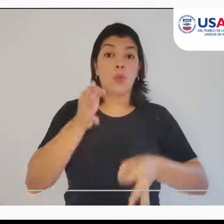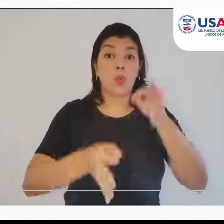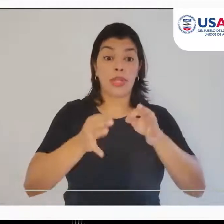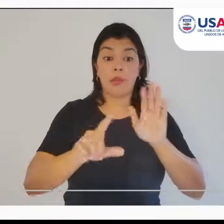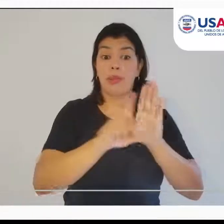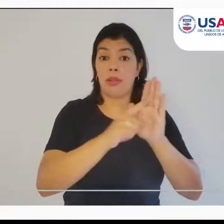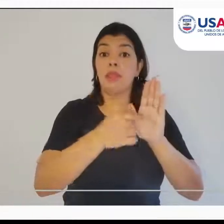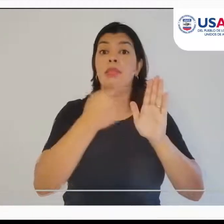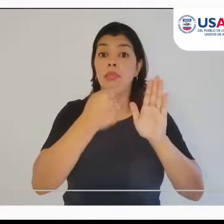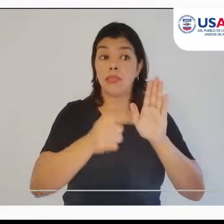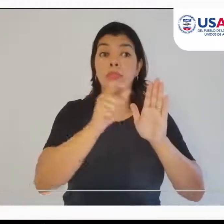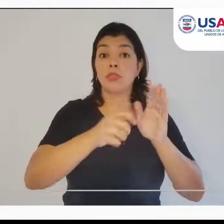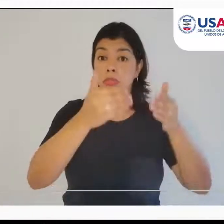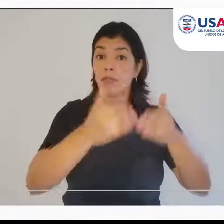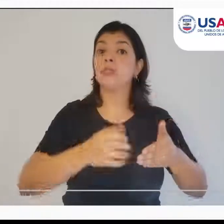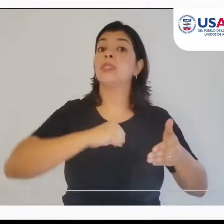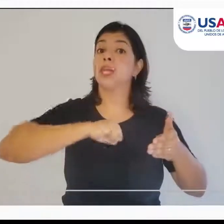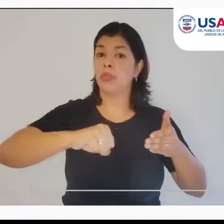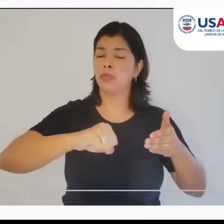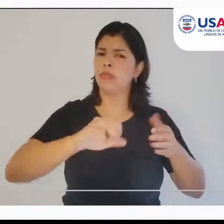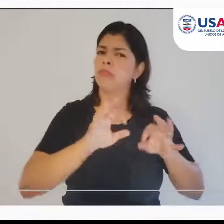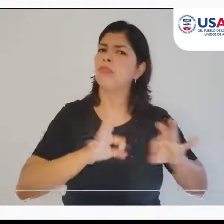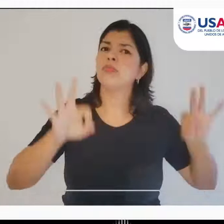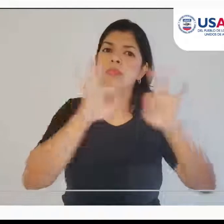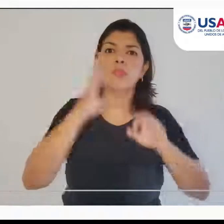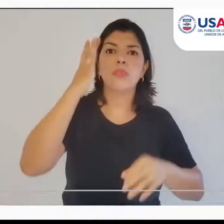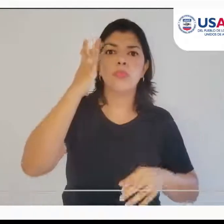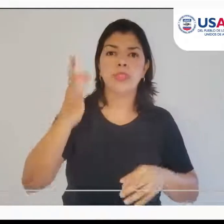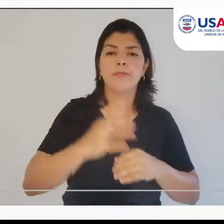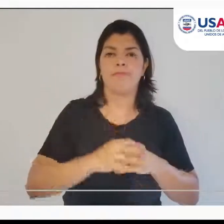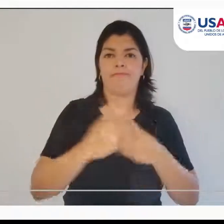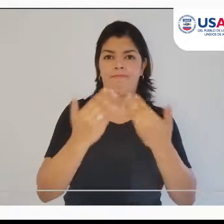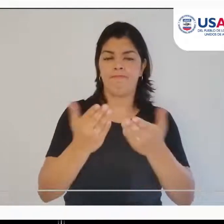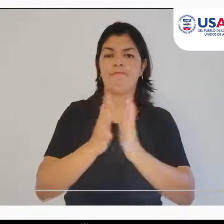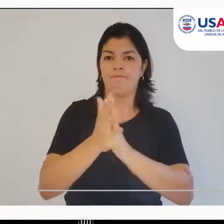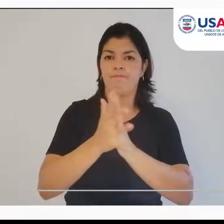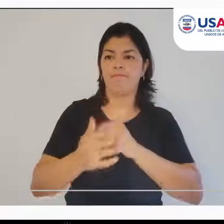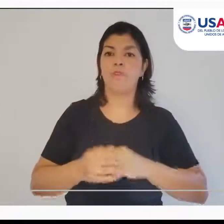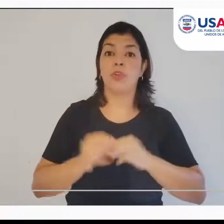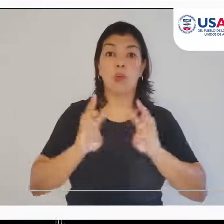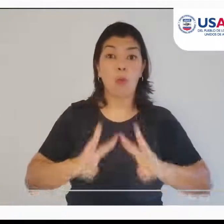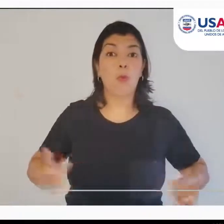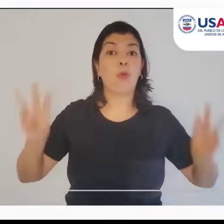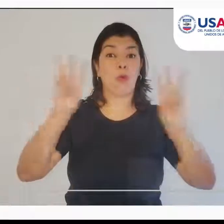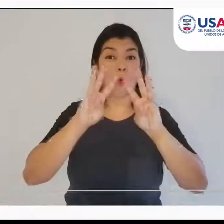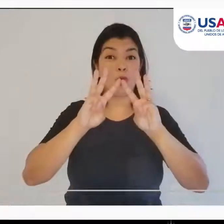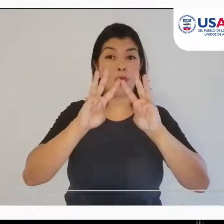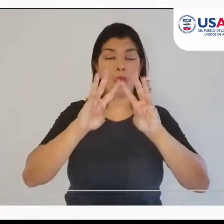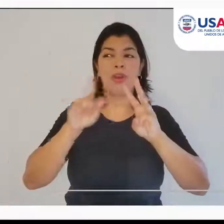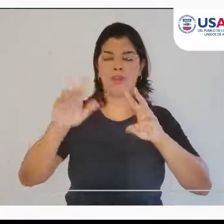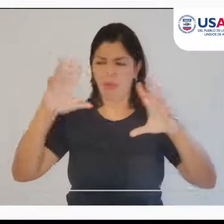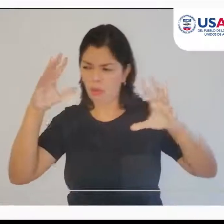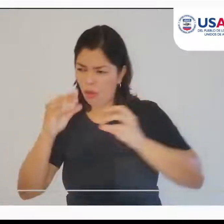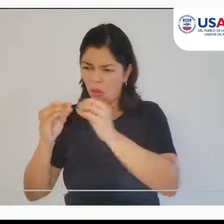legal es importante para las personas con discapacidad. Resulta que la Organización de las Naciones Unidas tiene una convención sobre